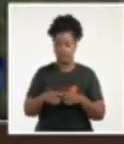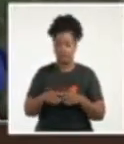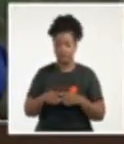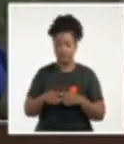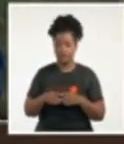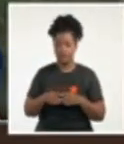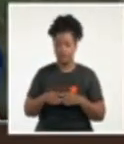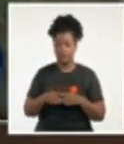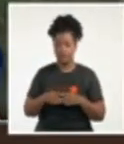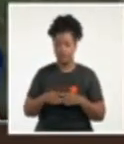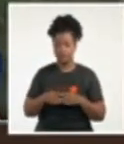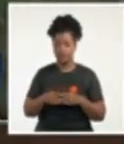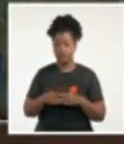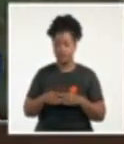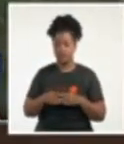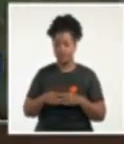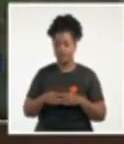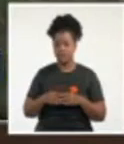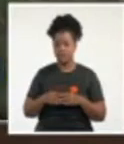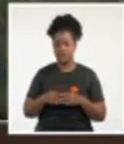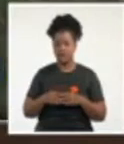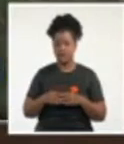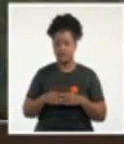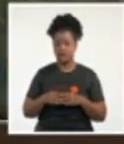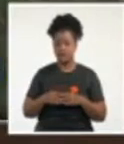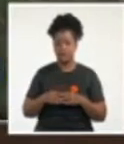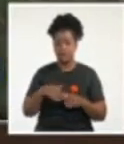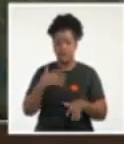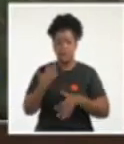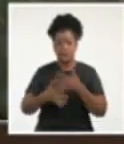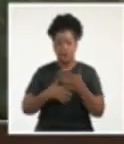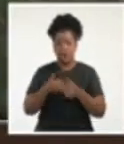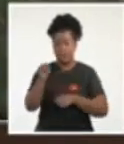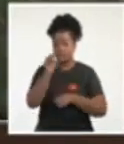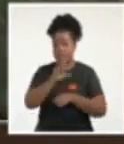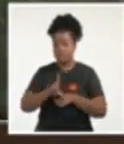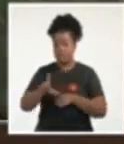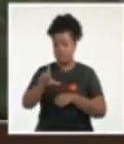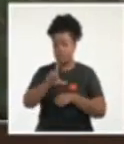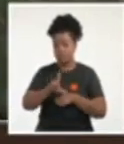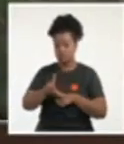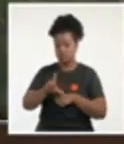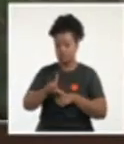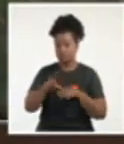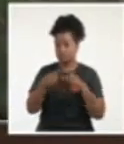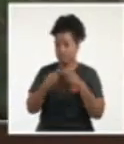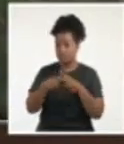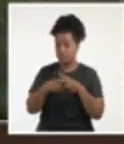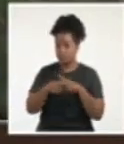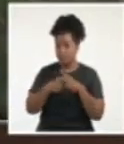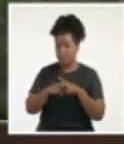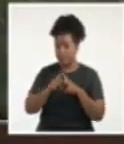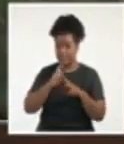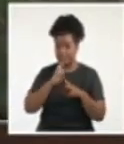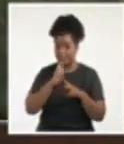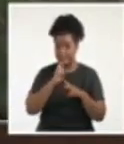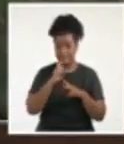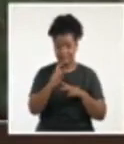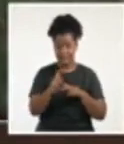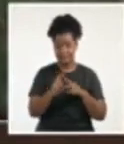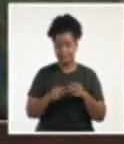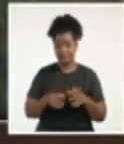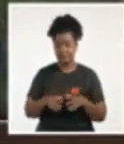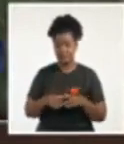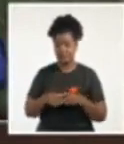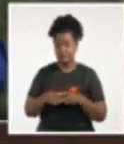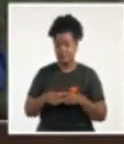las insuficiencias nuestras, de los problemas sociales que no hemos podido resolver, pero hay un sector que delinque. Y